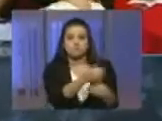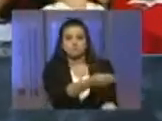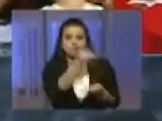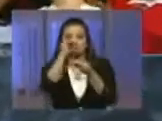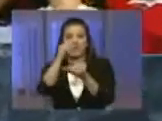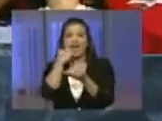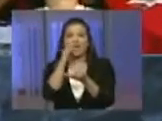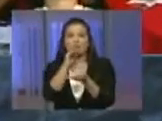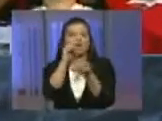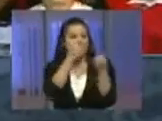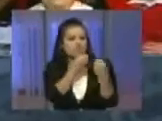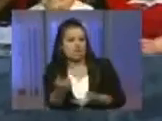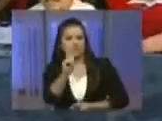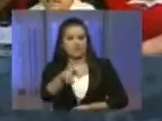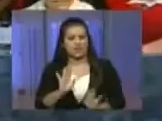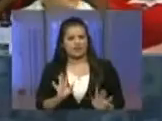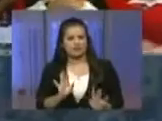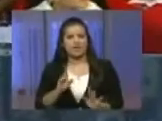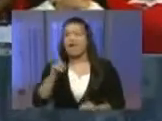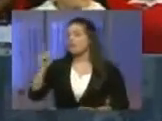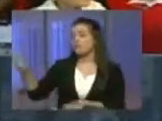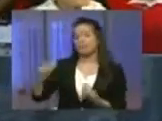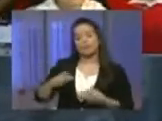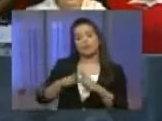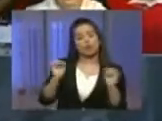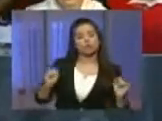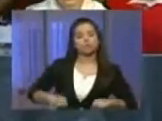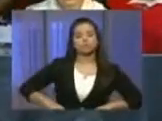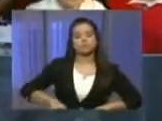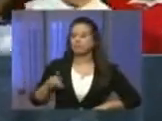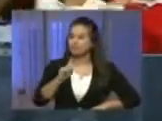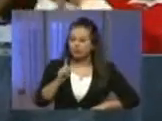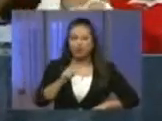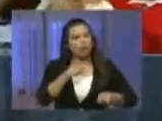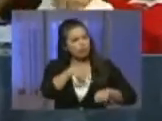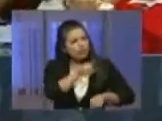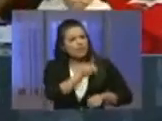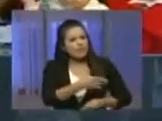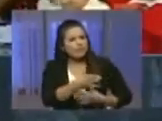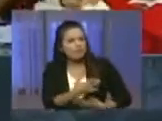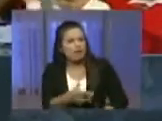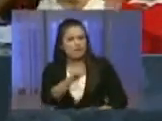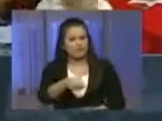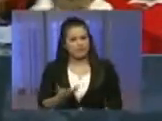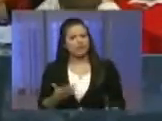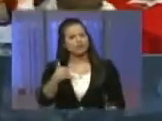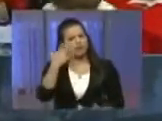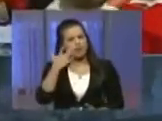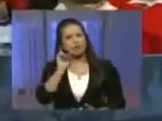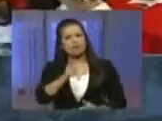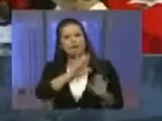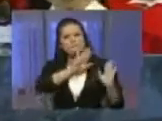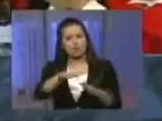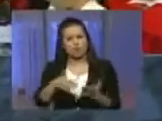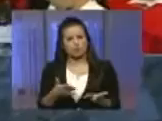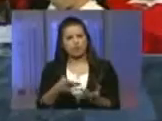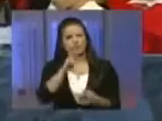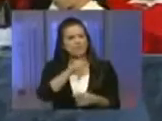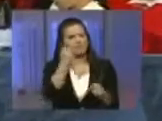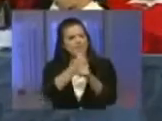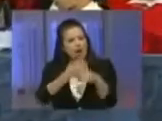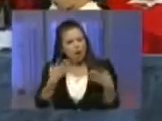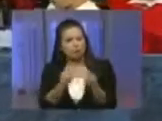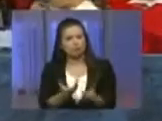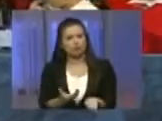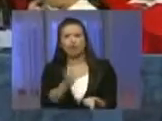cosa que lo haga valer Yo pido el máximo apoyo el trabajo creador el aporte no